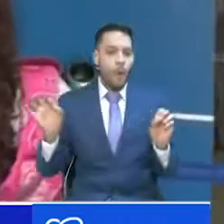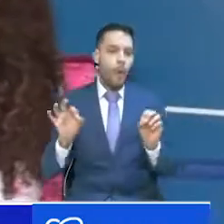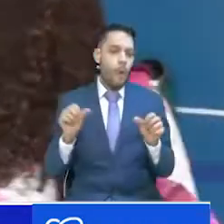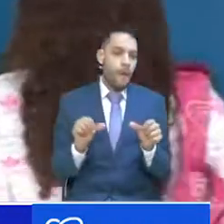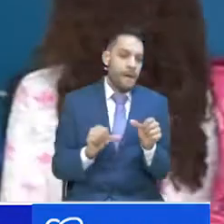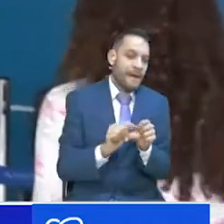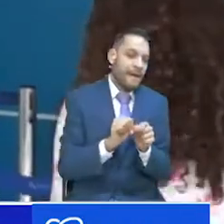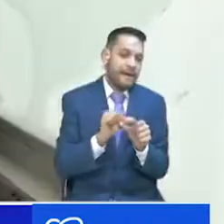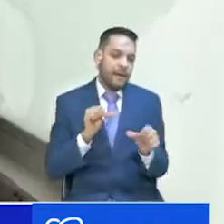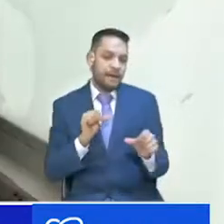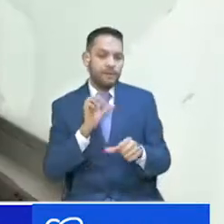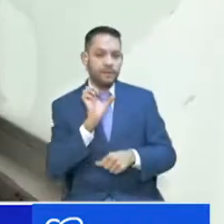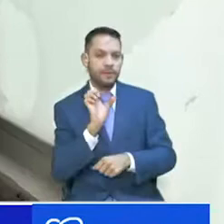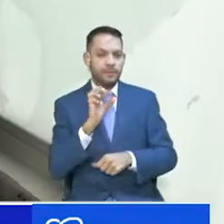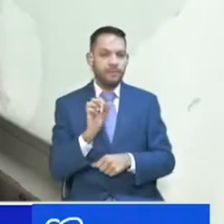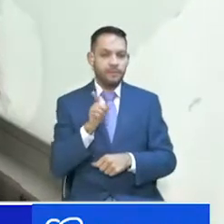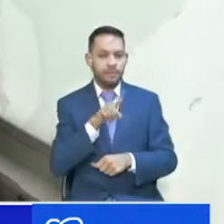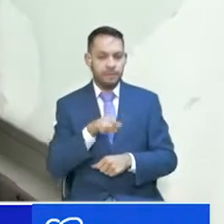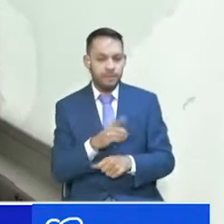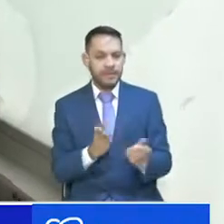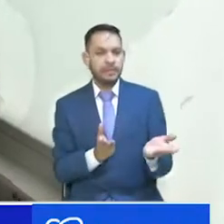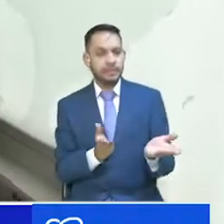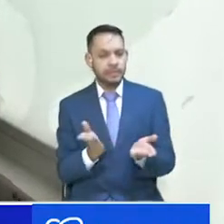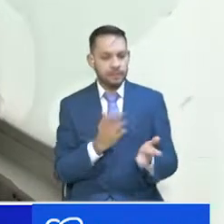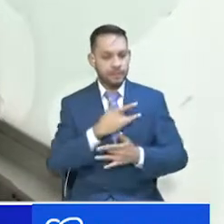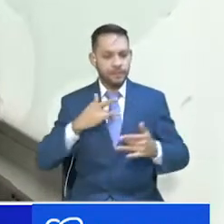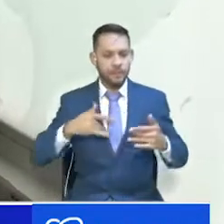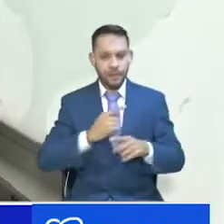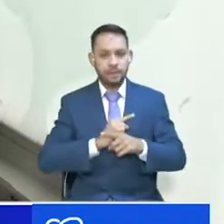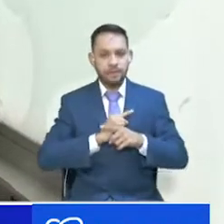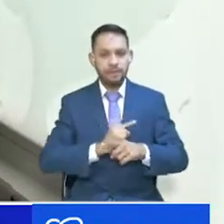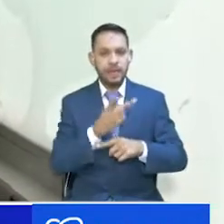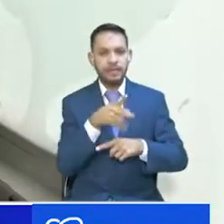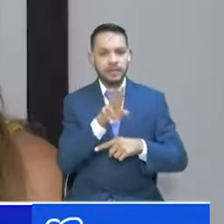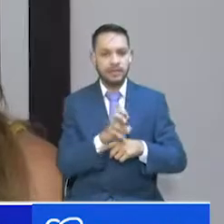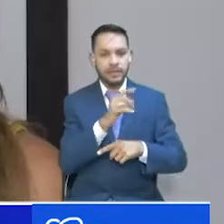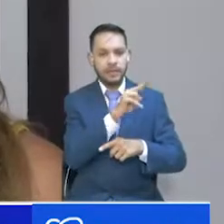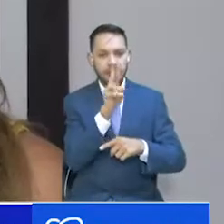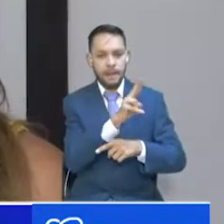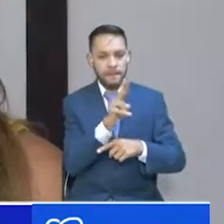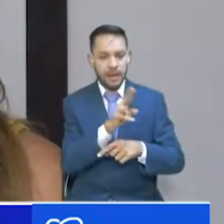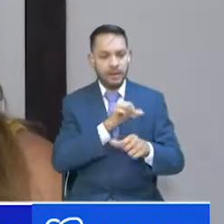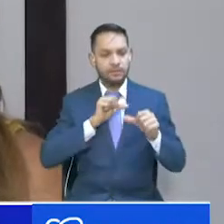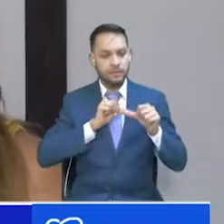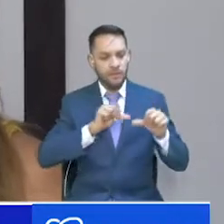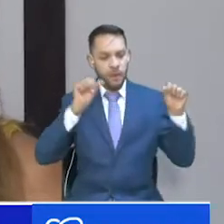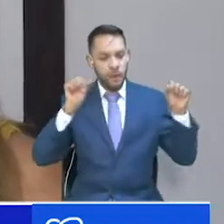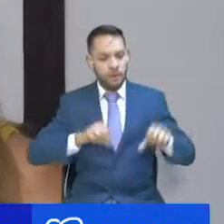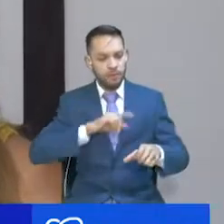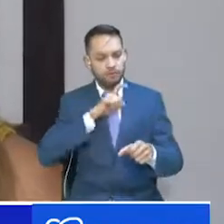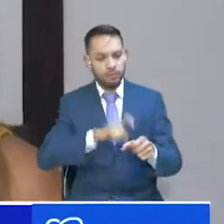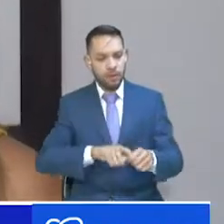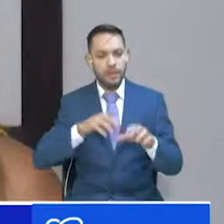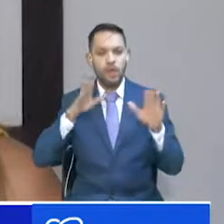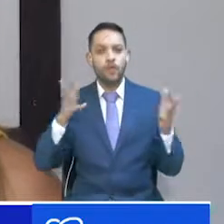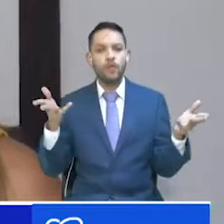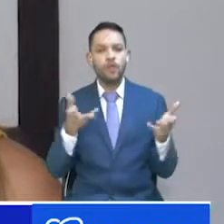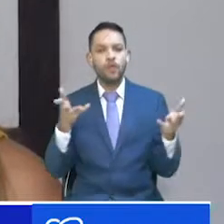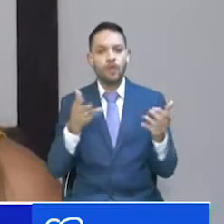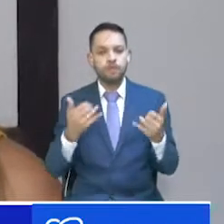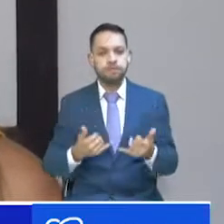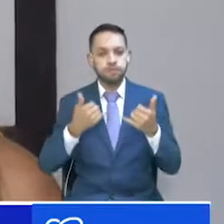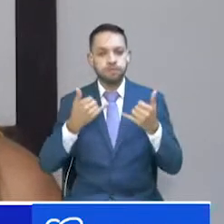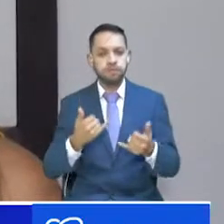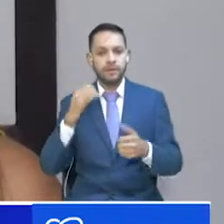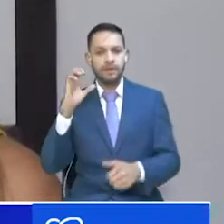dps los servicios de salud se harán efectivos a partir del 17 de marzo las personas quedan afiliadas a estas